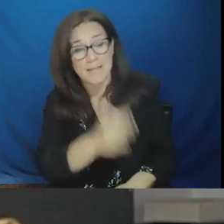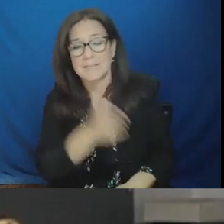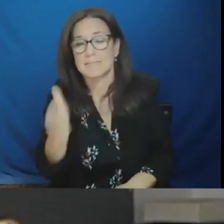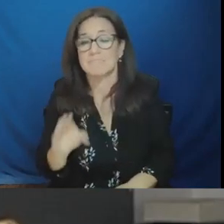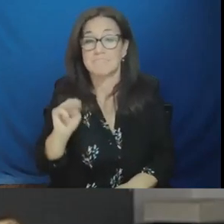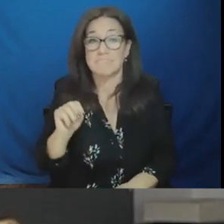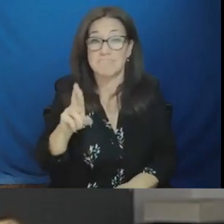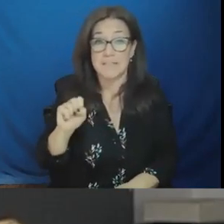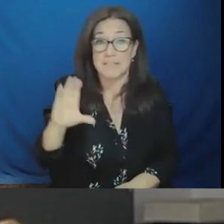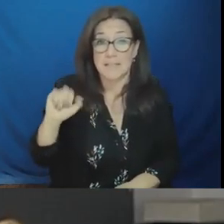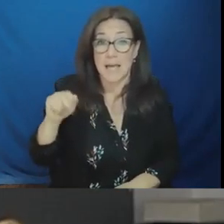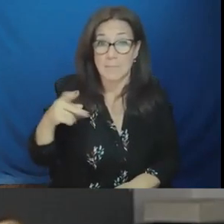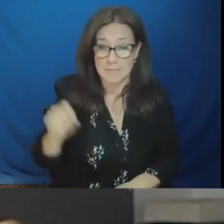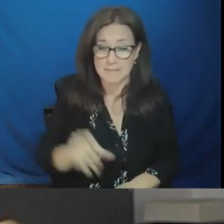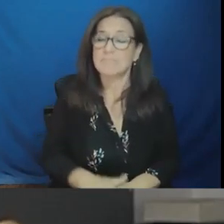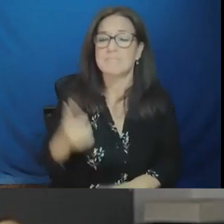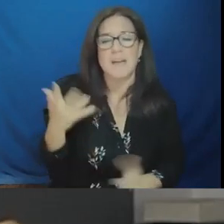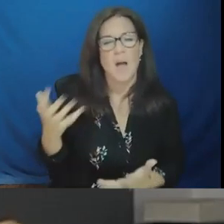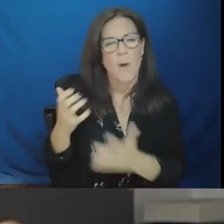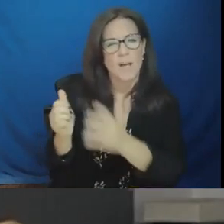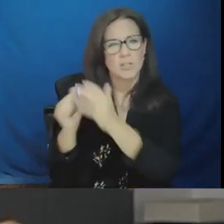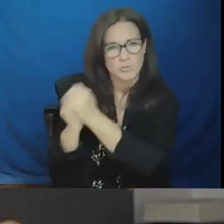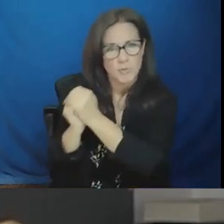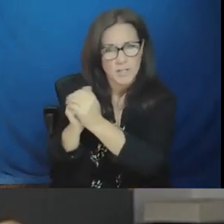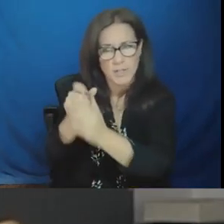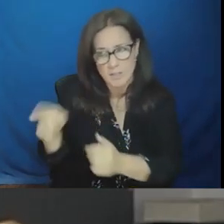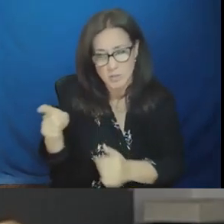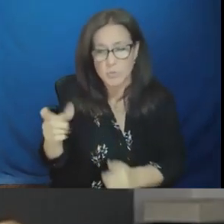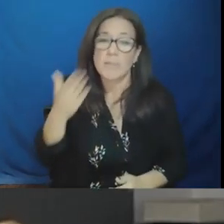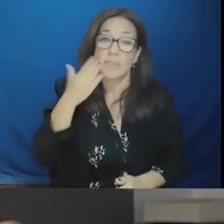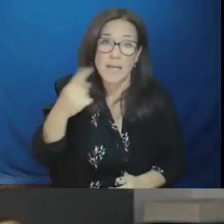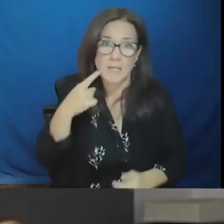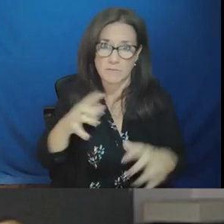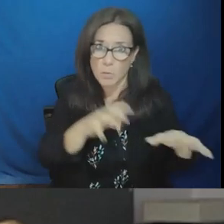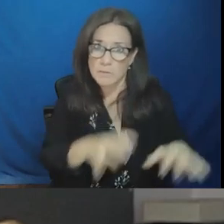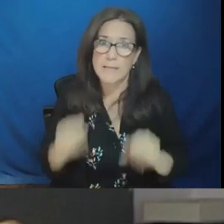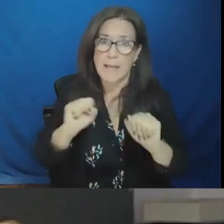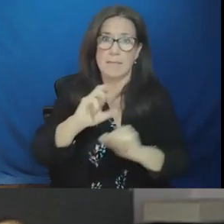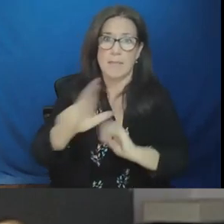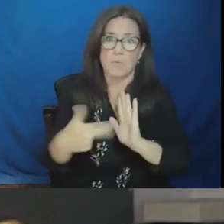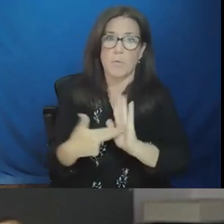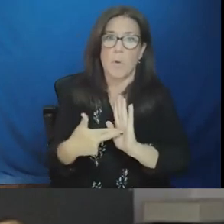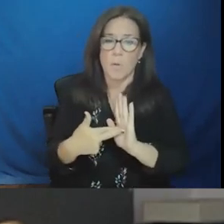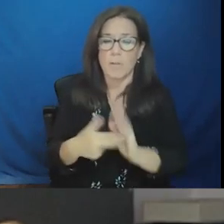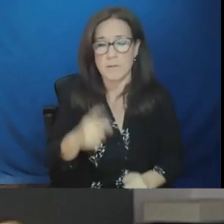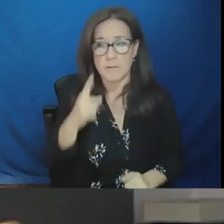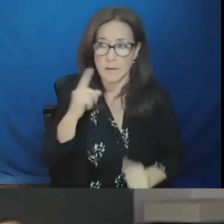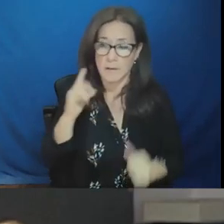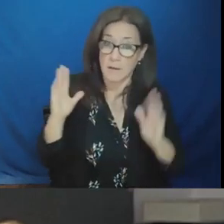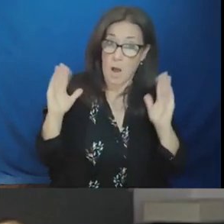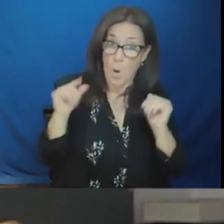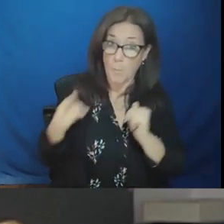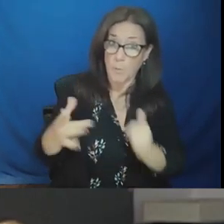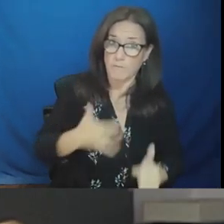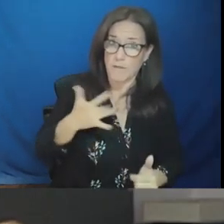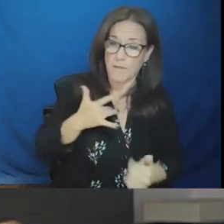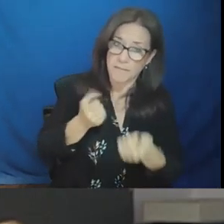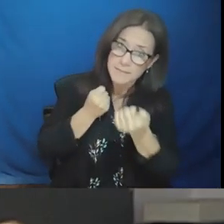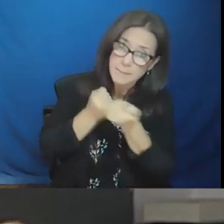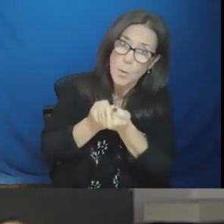por hacer eso señor raúl sí muchas gracias algún otro comentario señor camps si yo quiero darle las